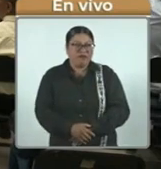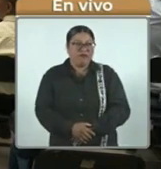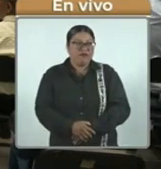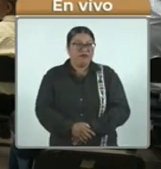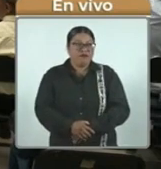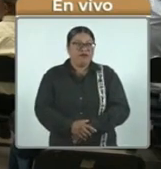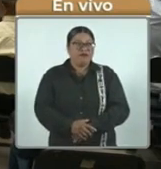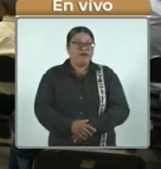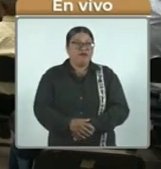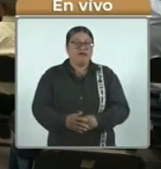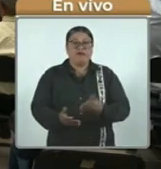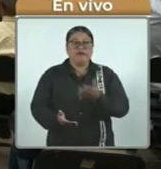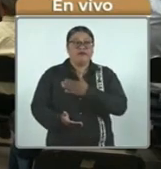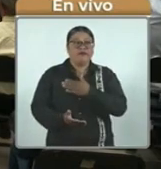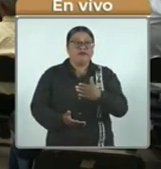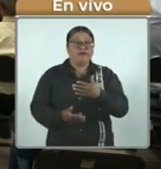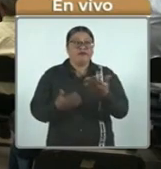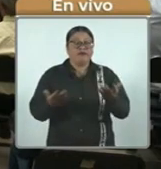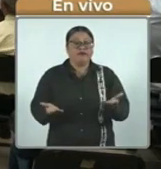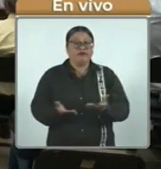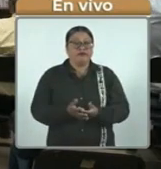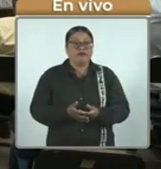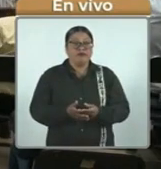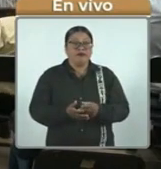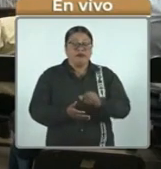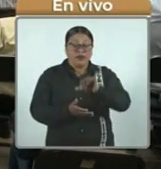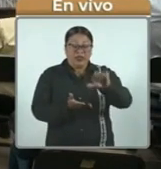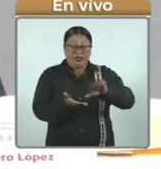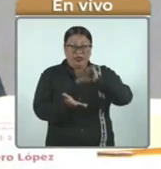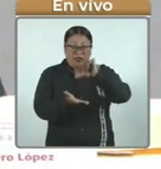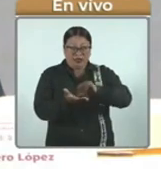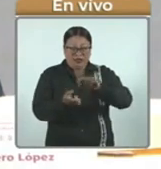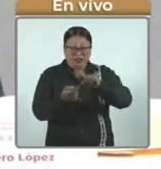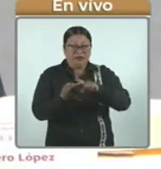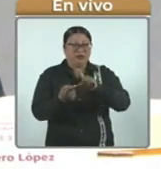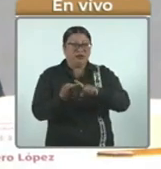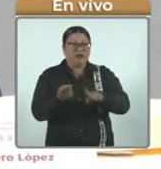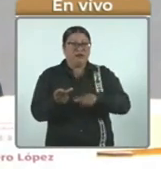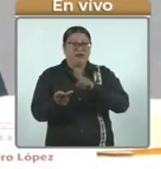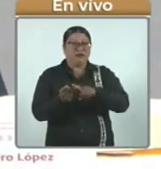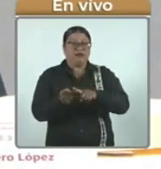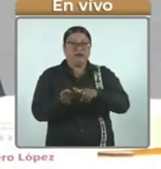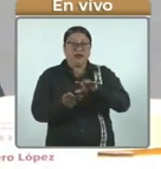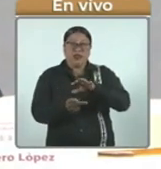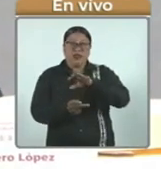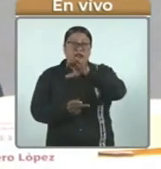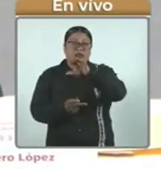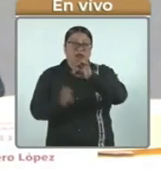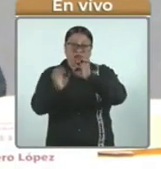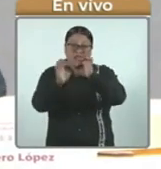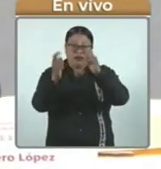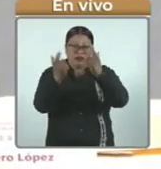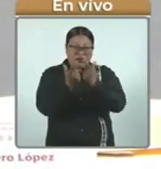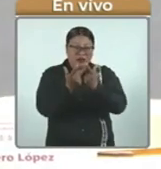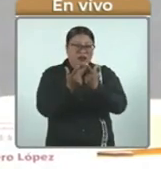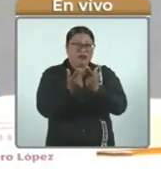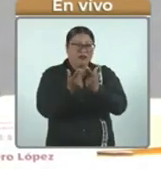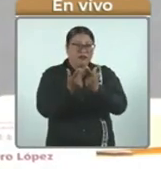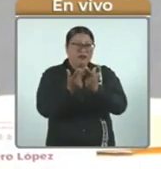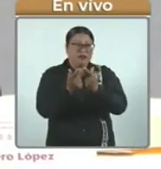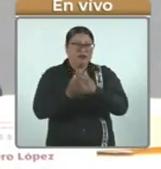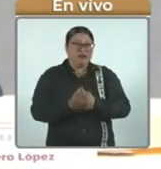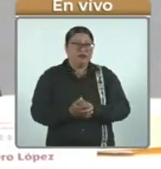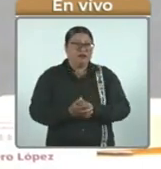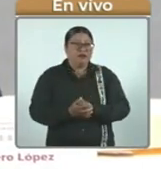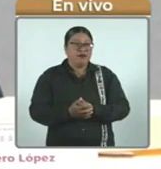Bueno, específicamente en el centro histórico, en la parte poniente de Oaxaca, central de abastos,